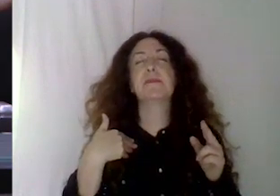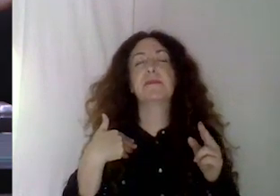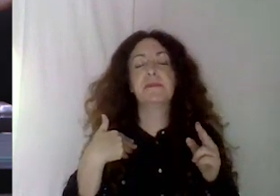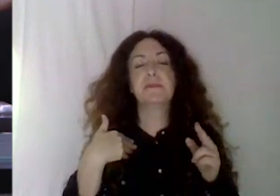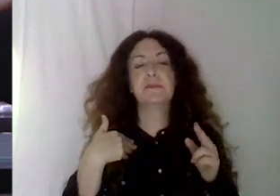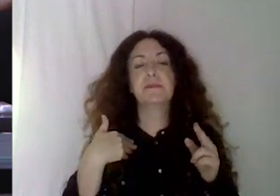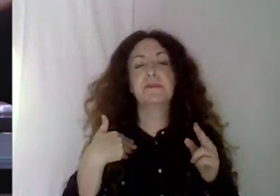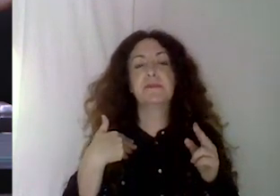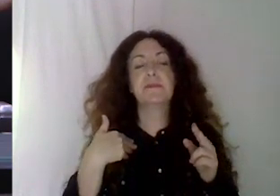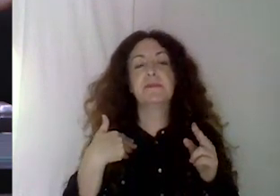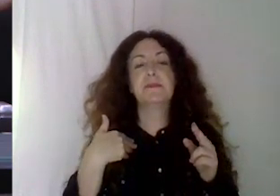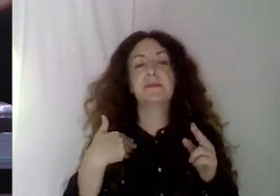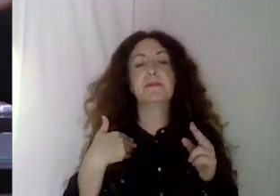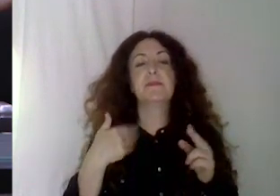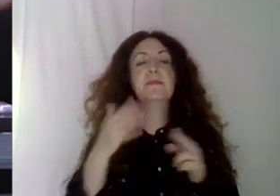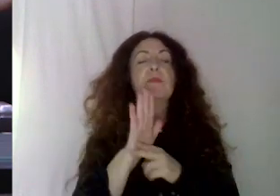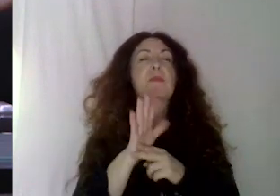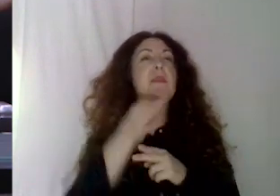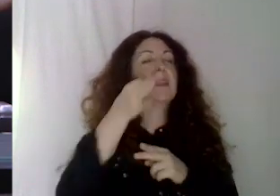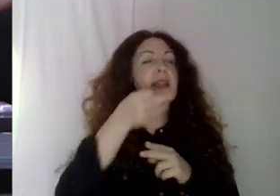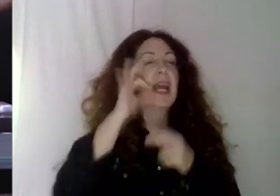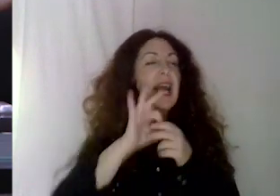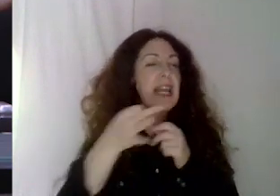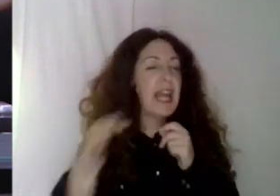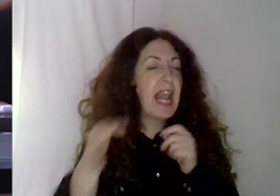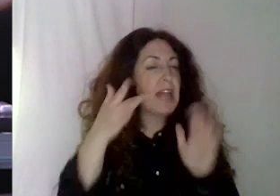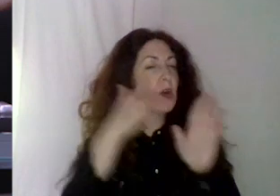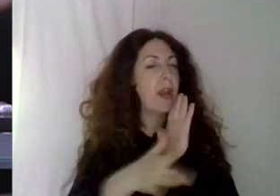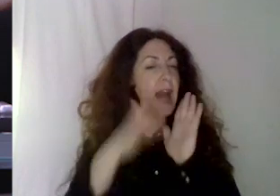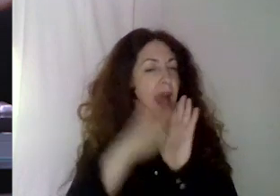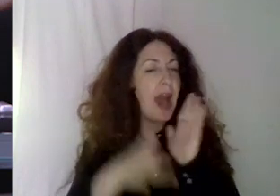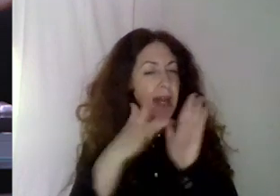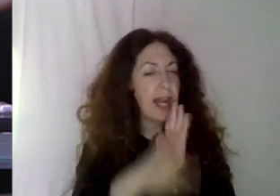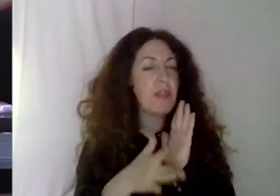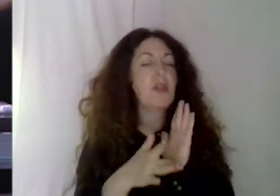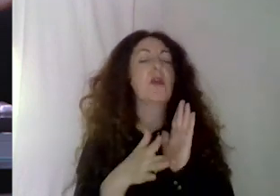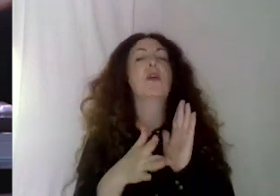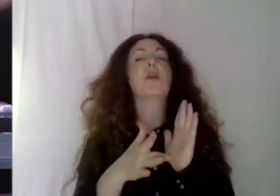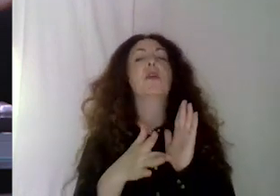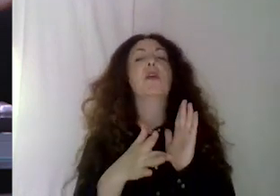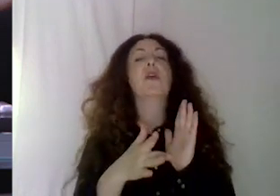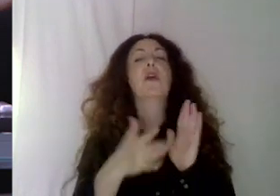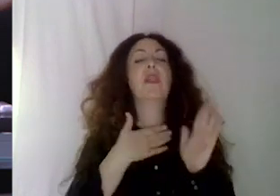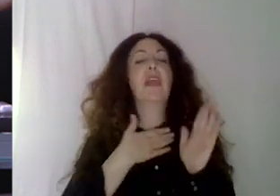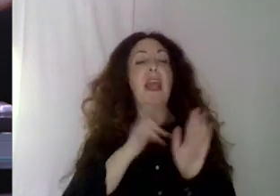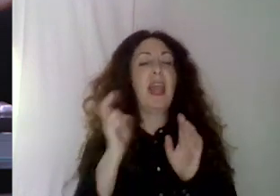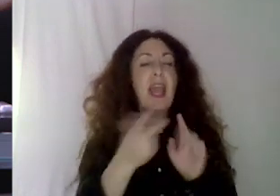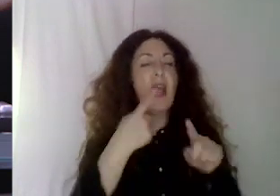querido plantear en términos de lo que podríamos llamar un relato o una